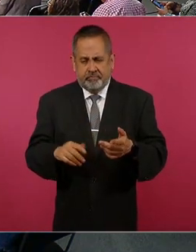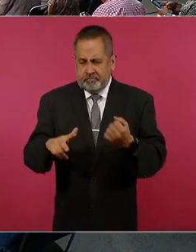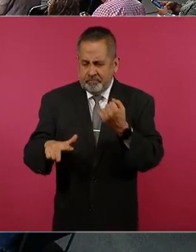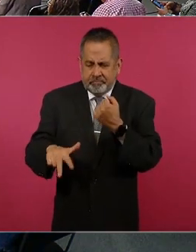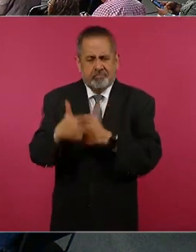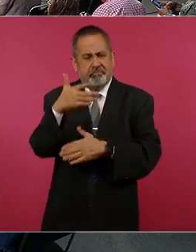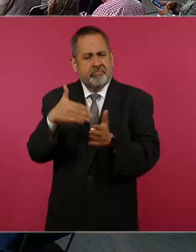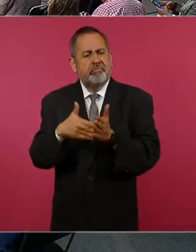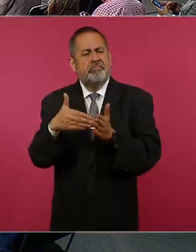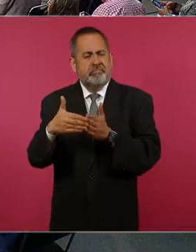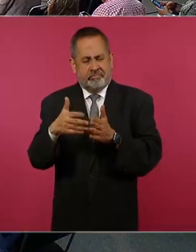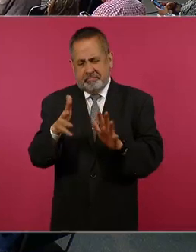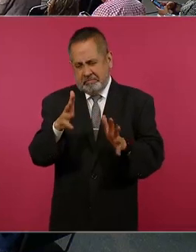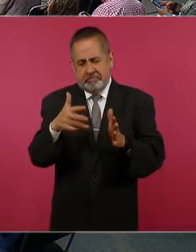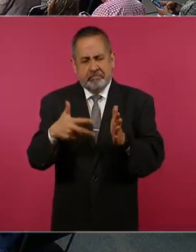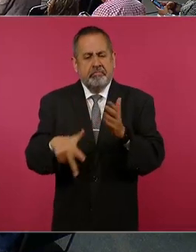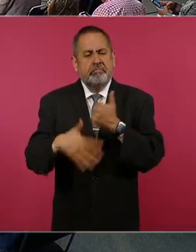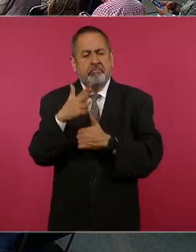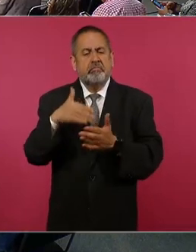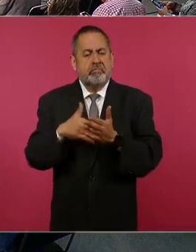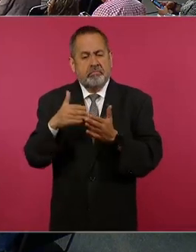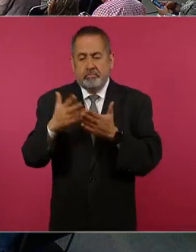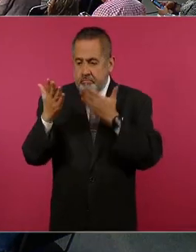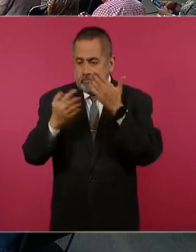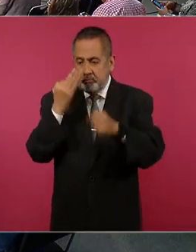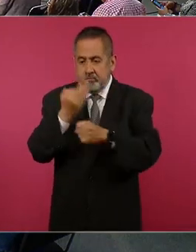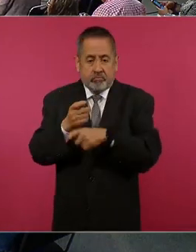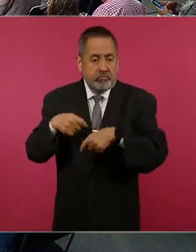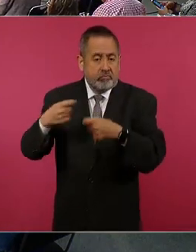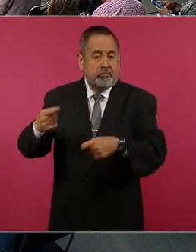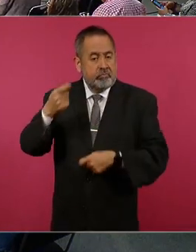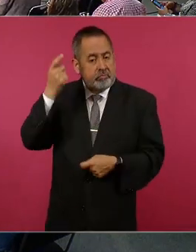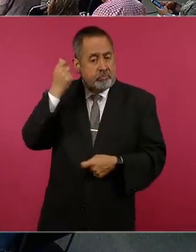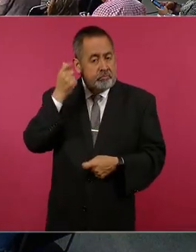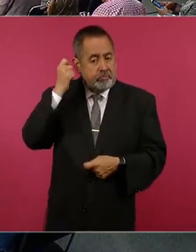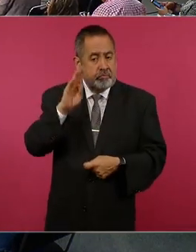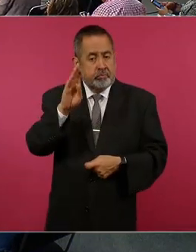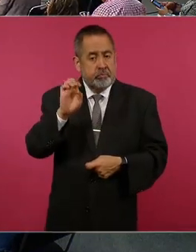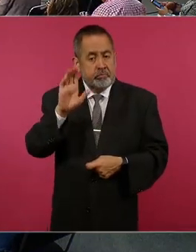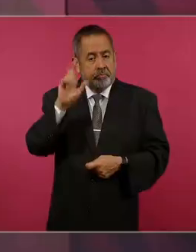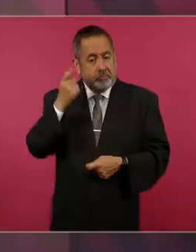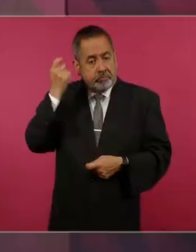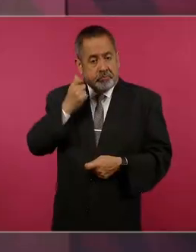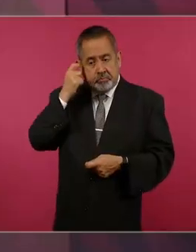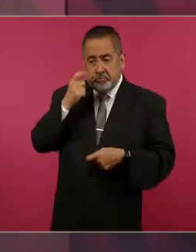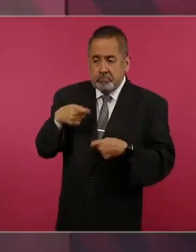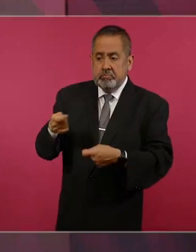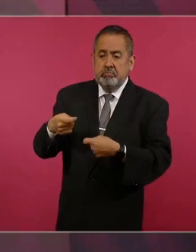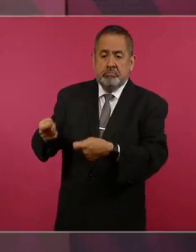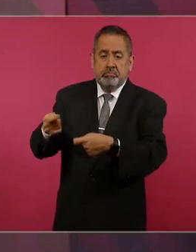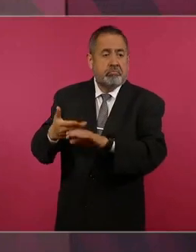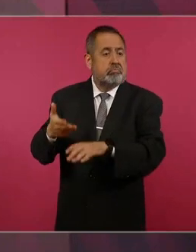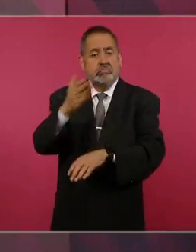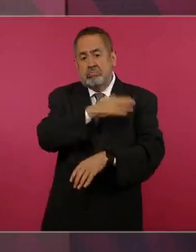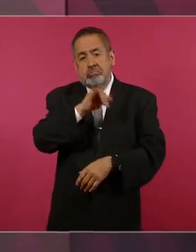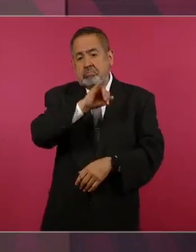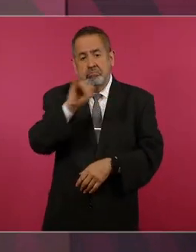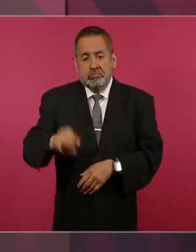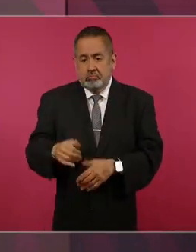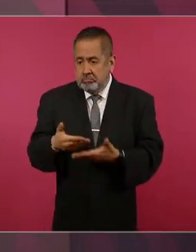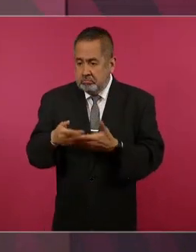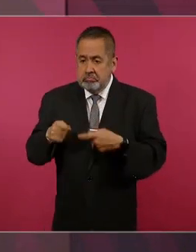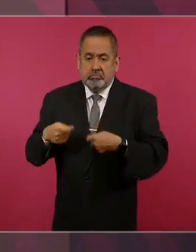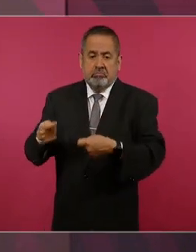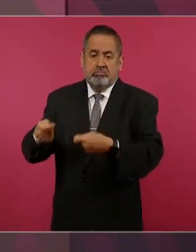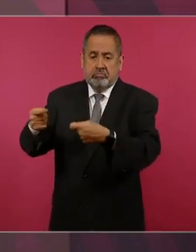millones de estudiantes que reciben becas, nunca en la historia se han